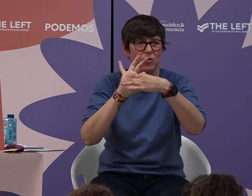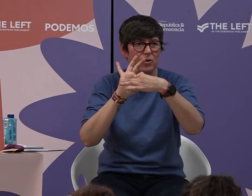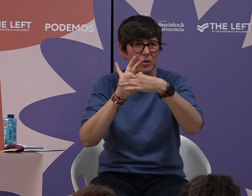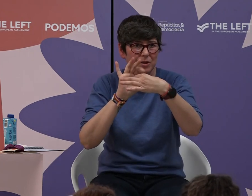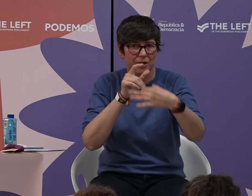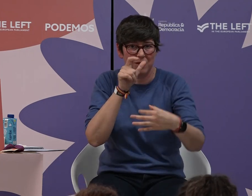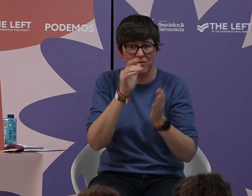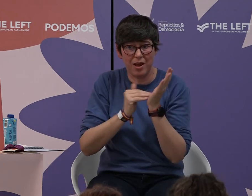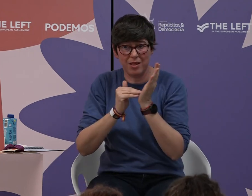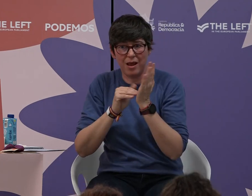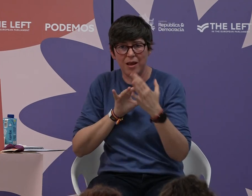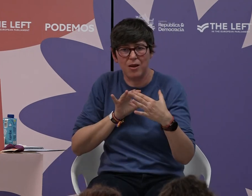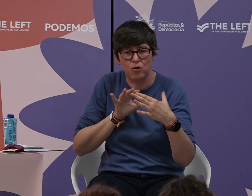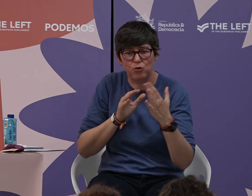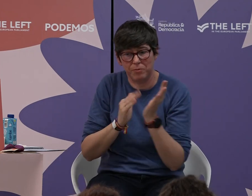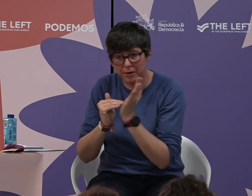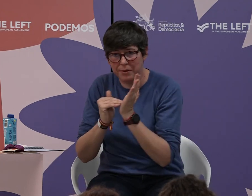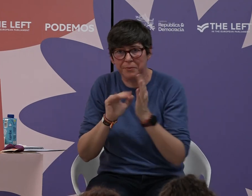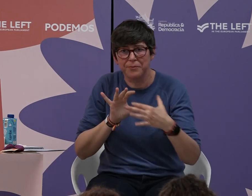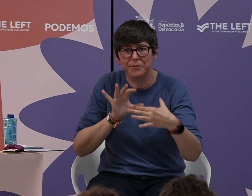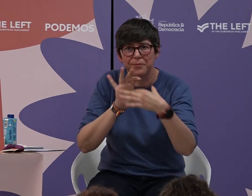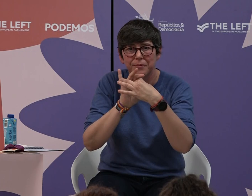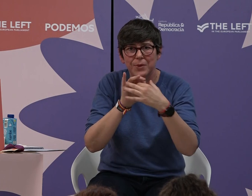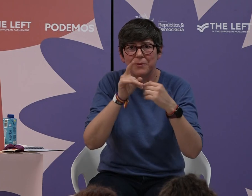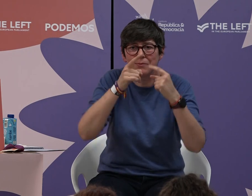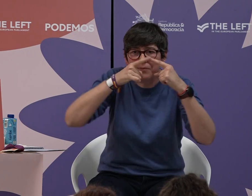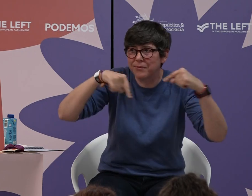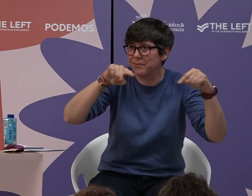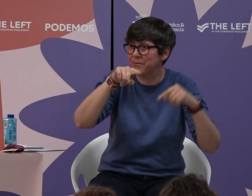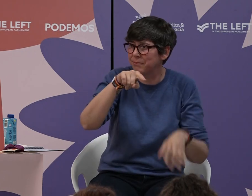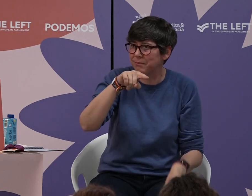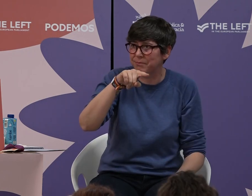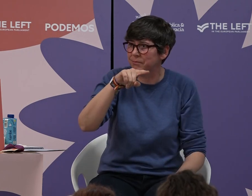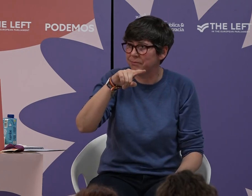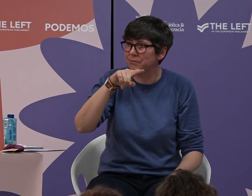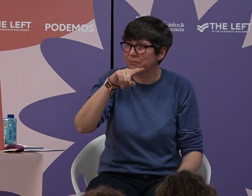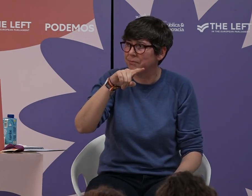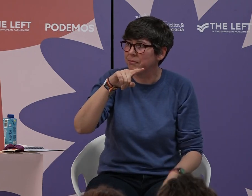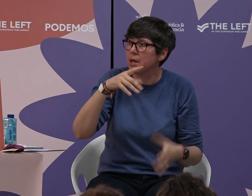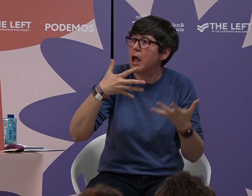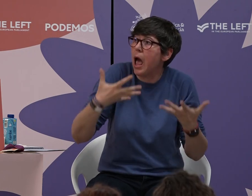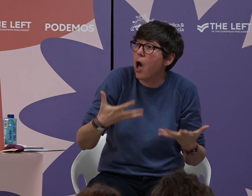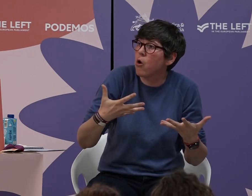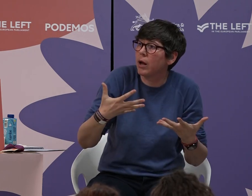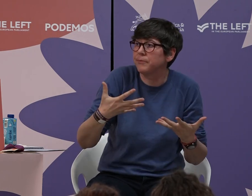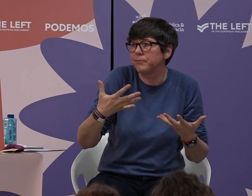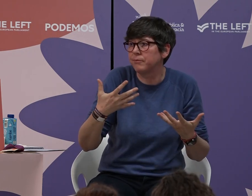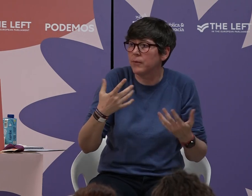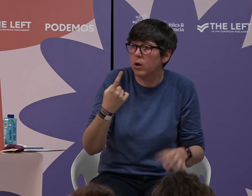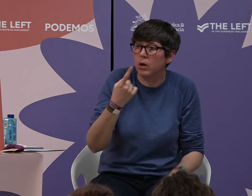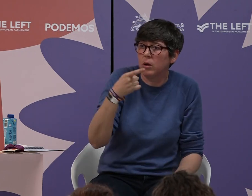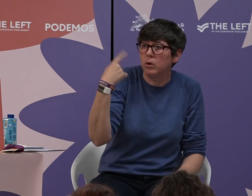hemos sabido trabajar yo creo esa conexión entre la ciudad entre los barrios con el puerto de nuestra